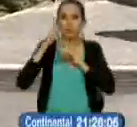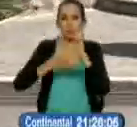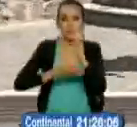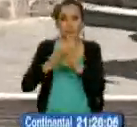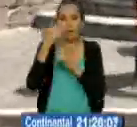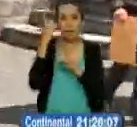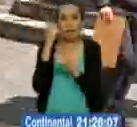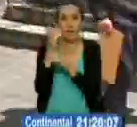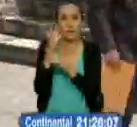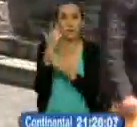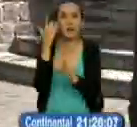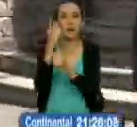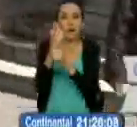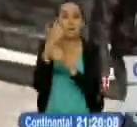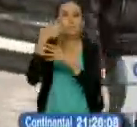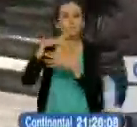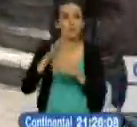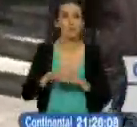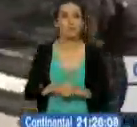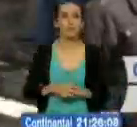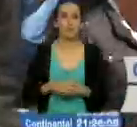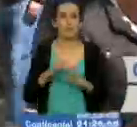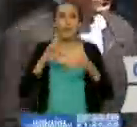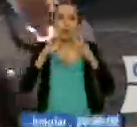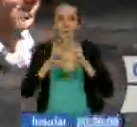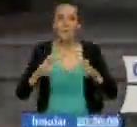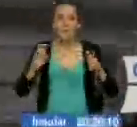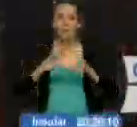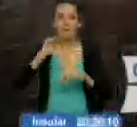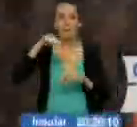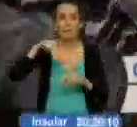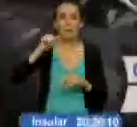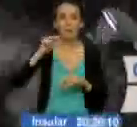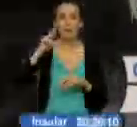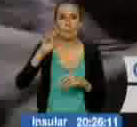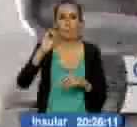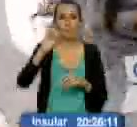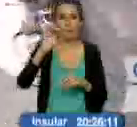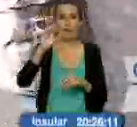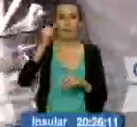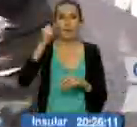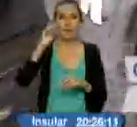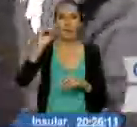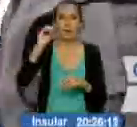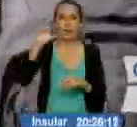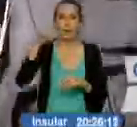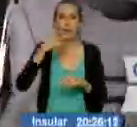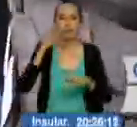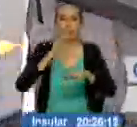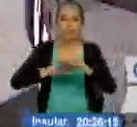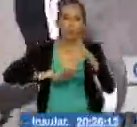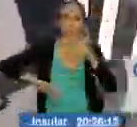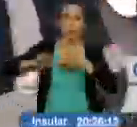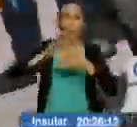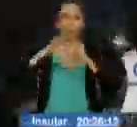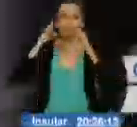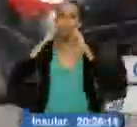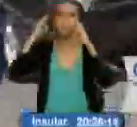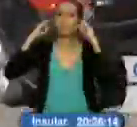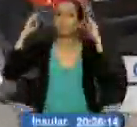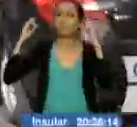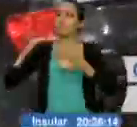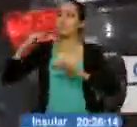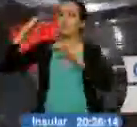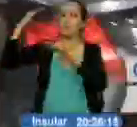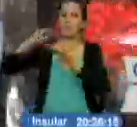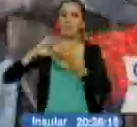Estas diligencias se derivan de las investigaciones en contra de María Sol L., exfuncionaria pública acusada de enriquecimiento ilícito, y